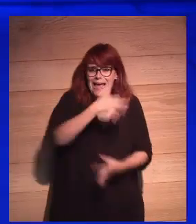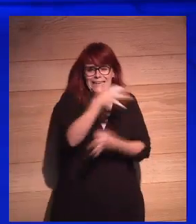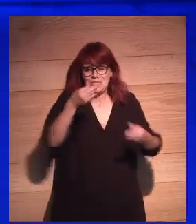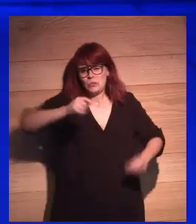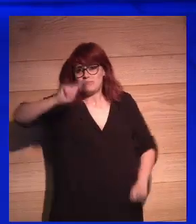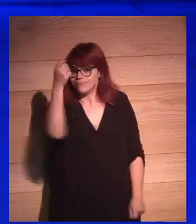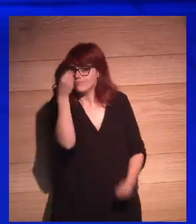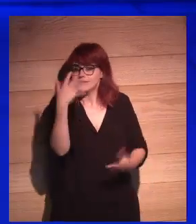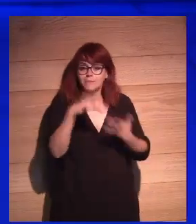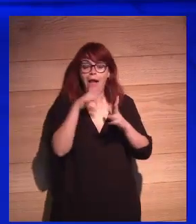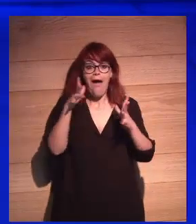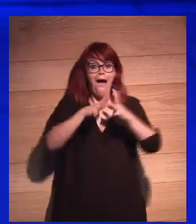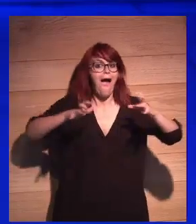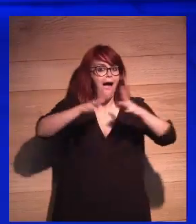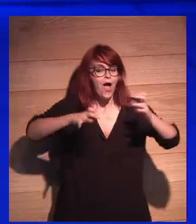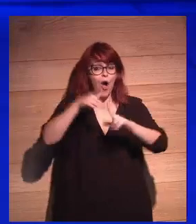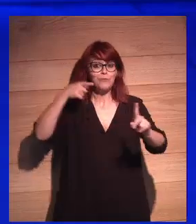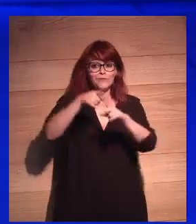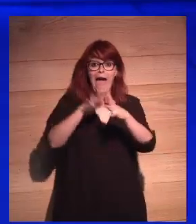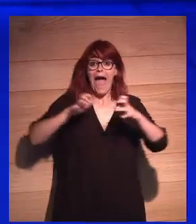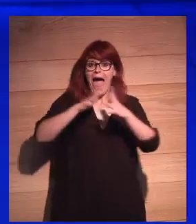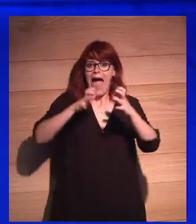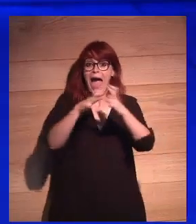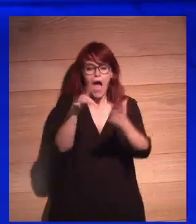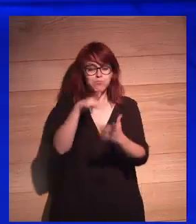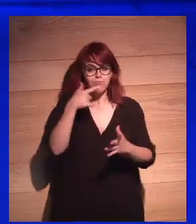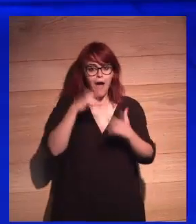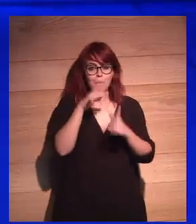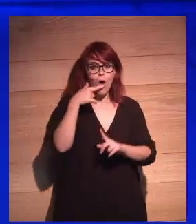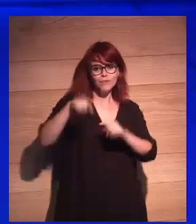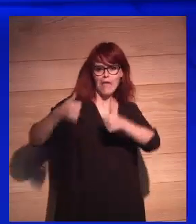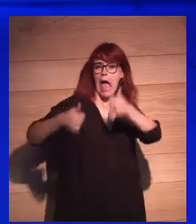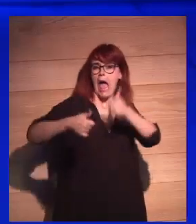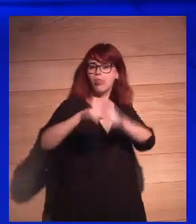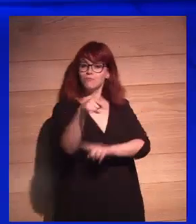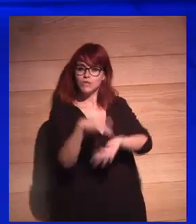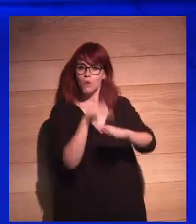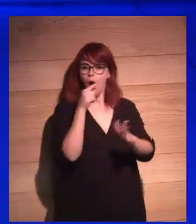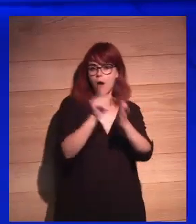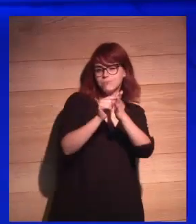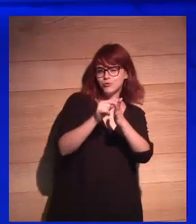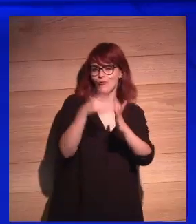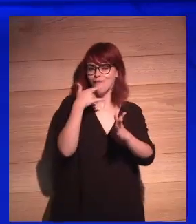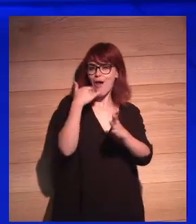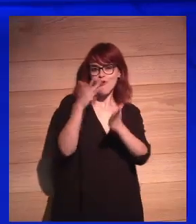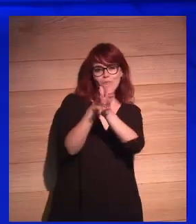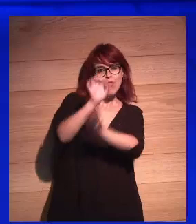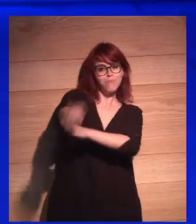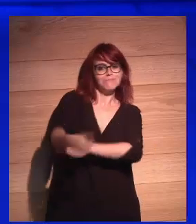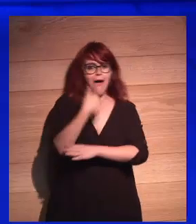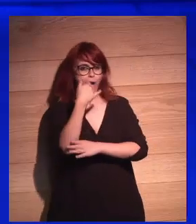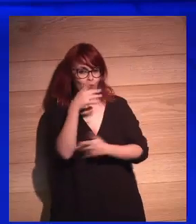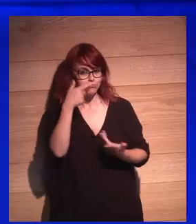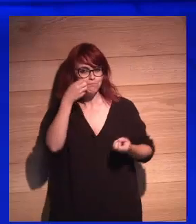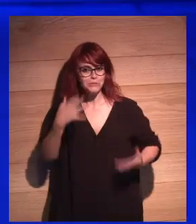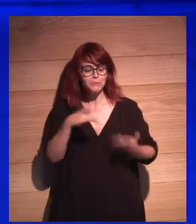encantados y están deseando que llegue ese momento. Por favor, quiero aprender eso porque además luego quieren ganar a nosotros porque encima le ponemos esa parte competitiva. Pero eso